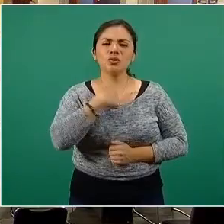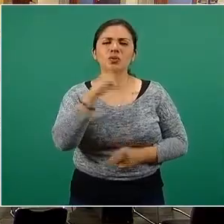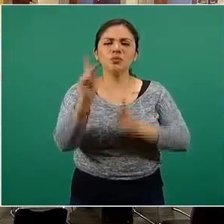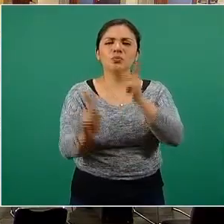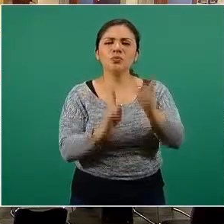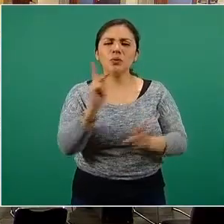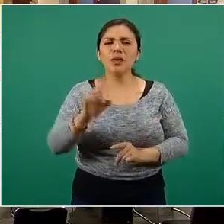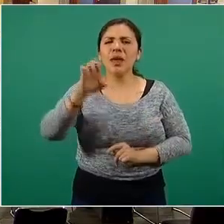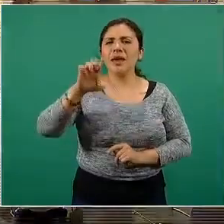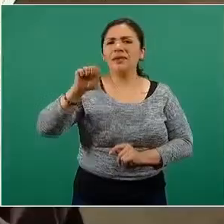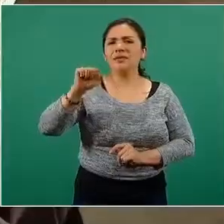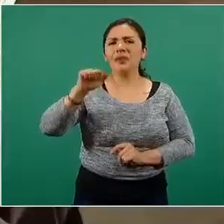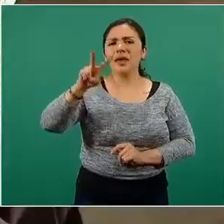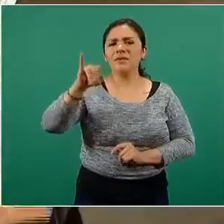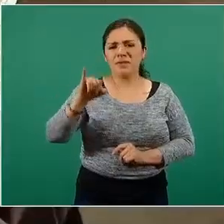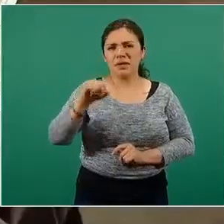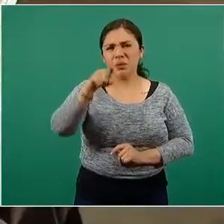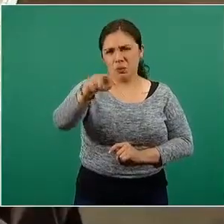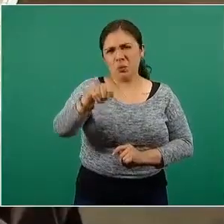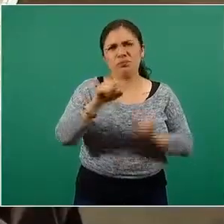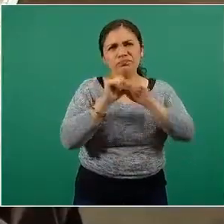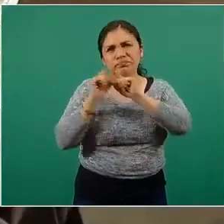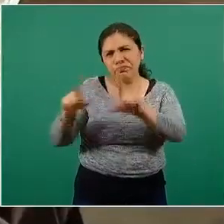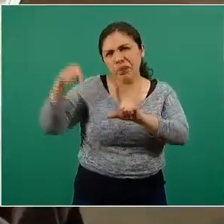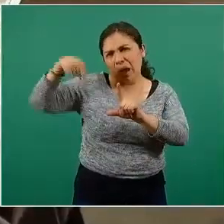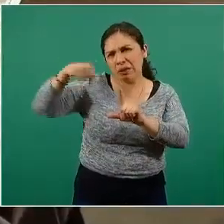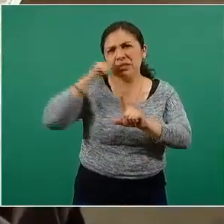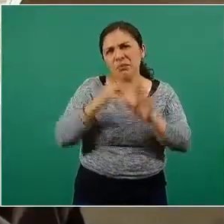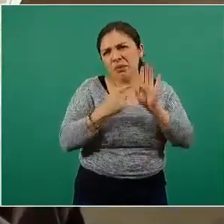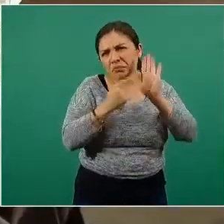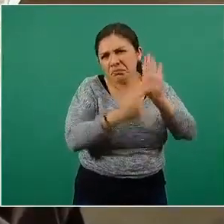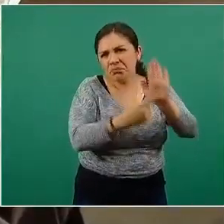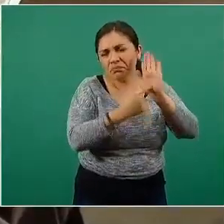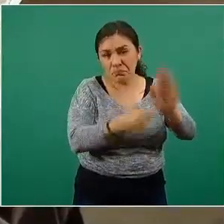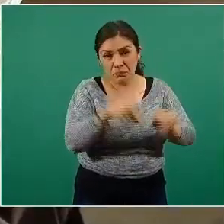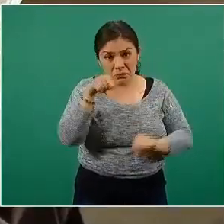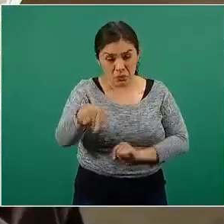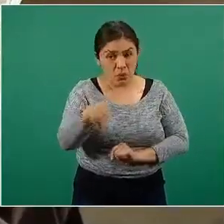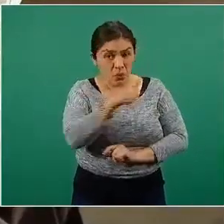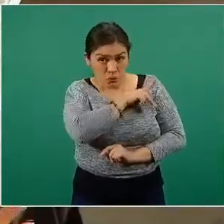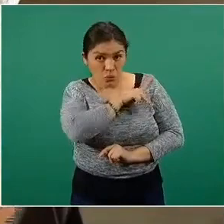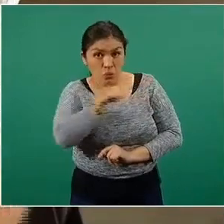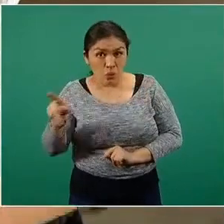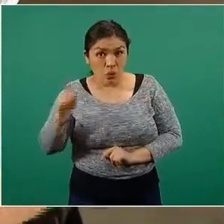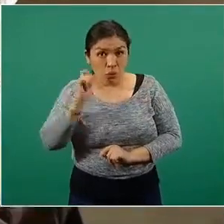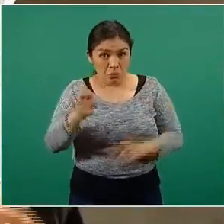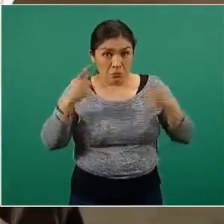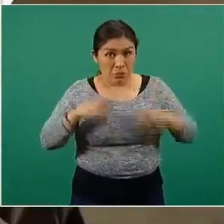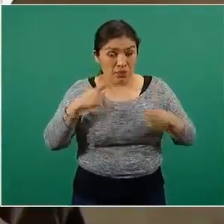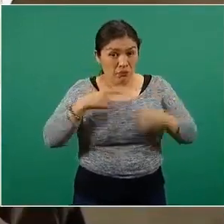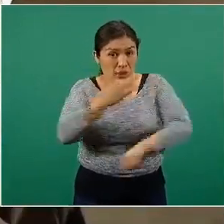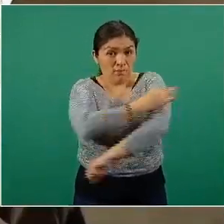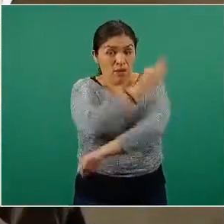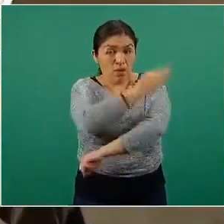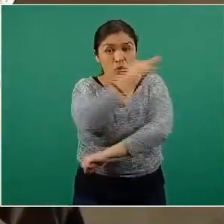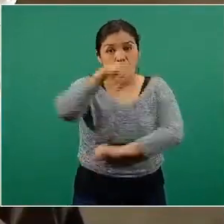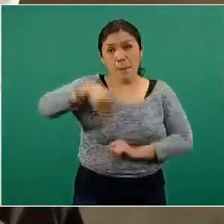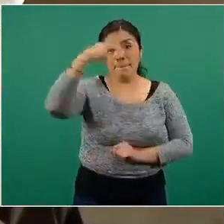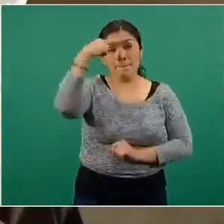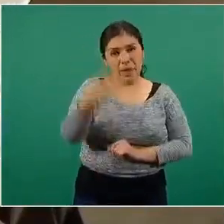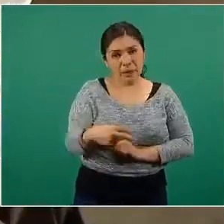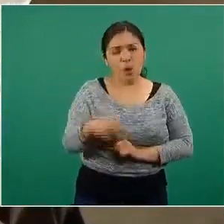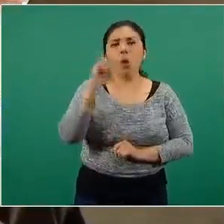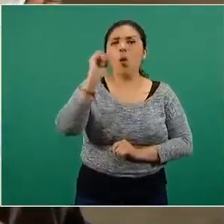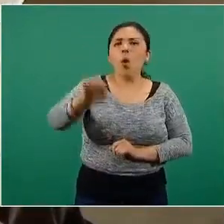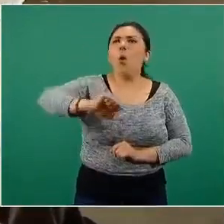sobre los ESAVIS que ustedes presentan aquí, si todos son de gente que se vacunó en México o si hay